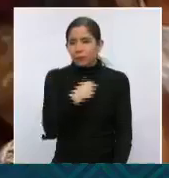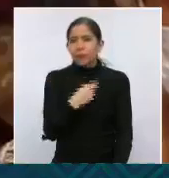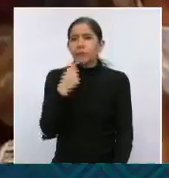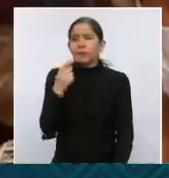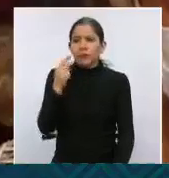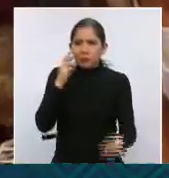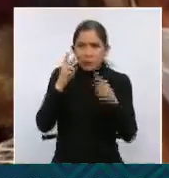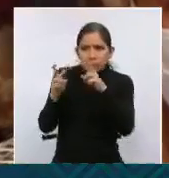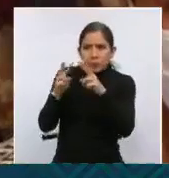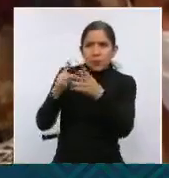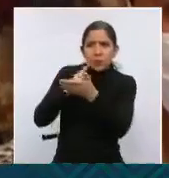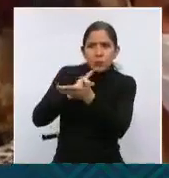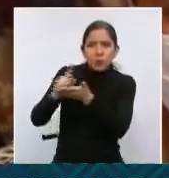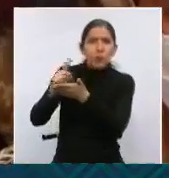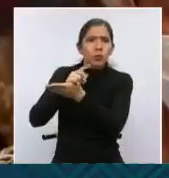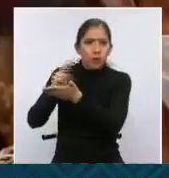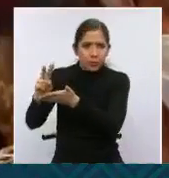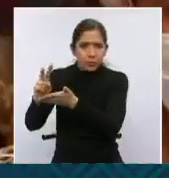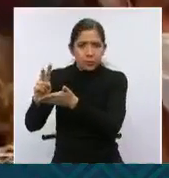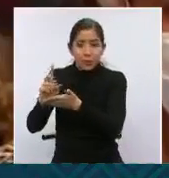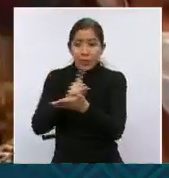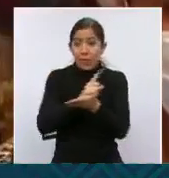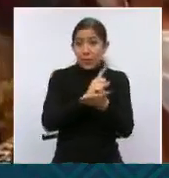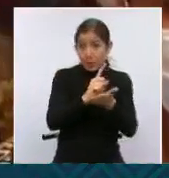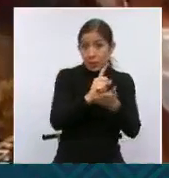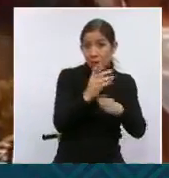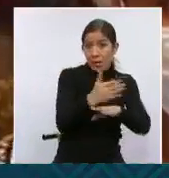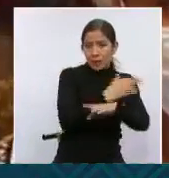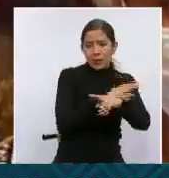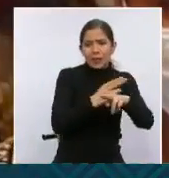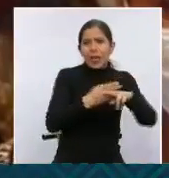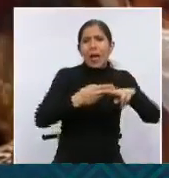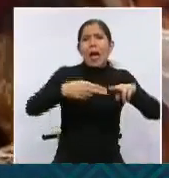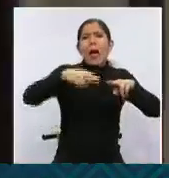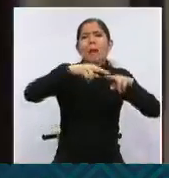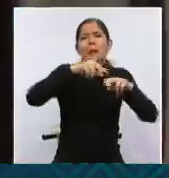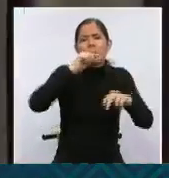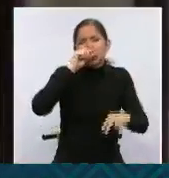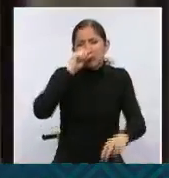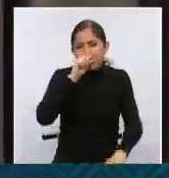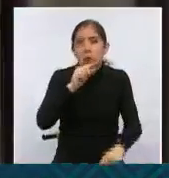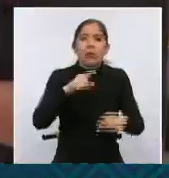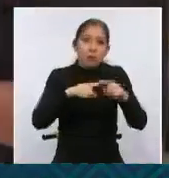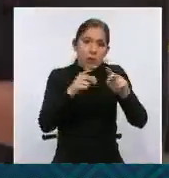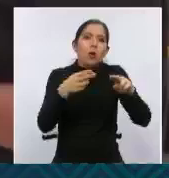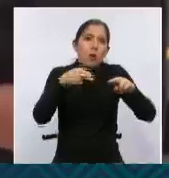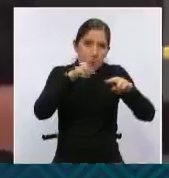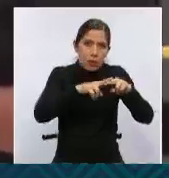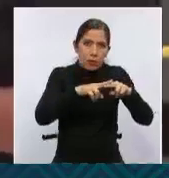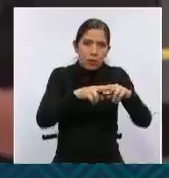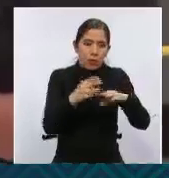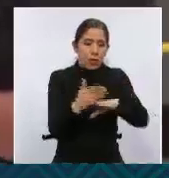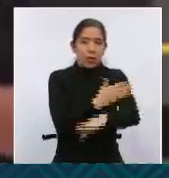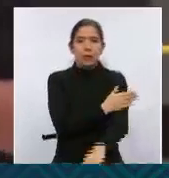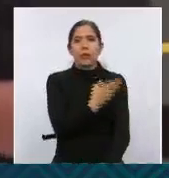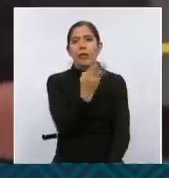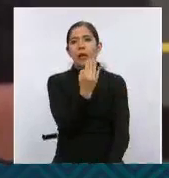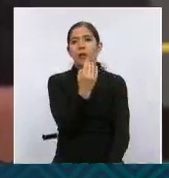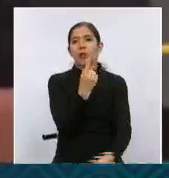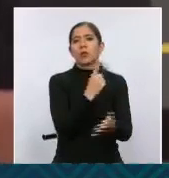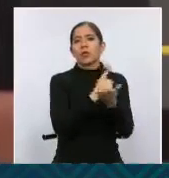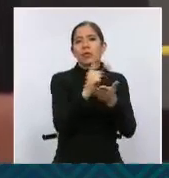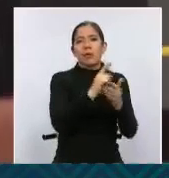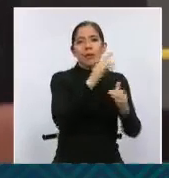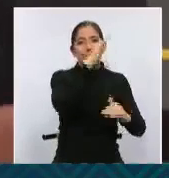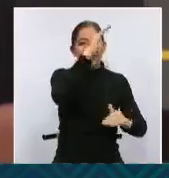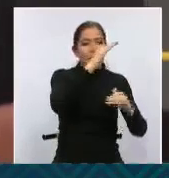vigilar 2 semanas. La anterior semana hemos tenido un aumento muy leve, pero después de que 14 semanas estuvo en descenso,